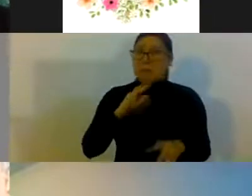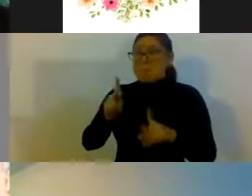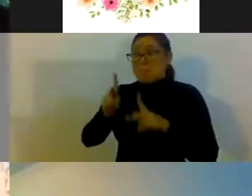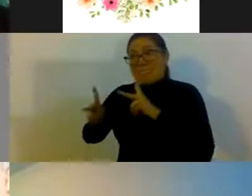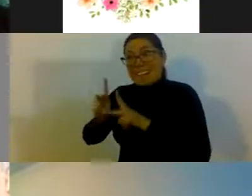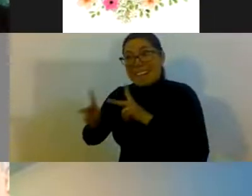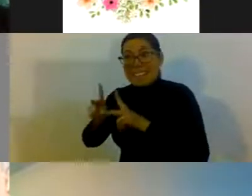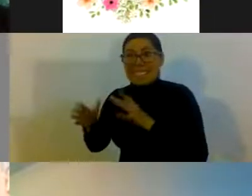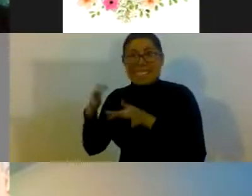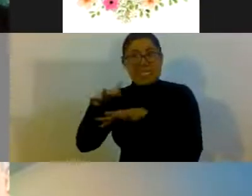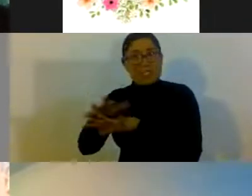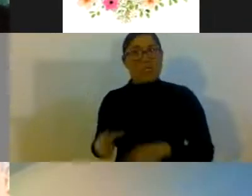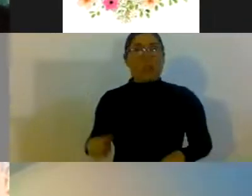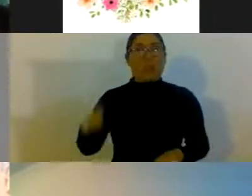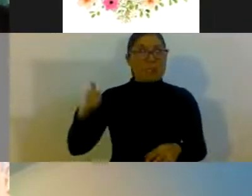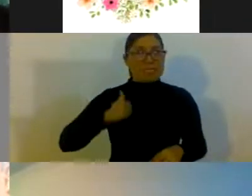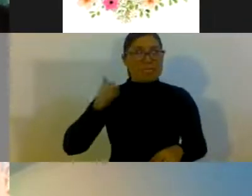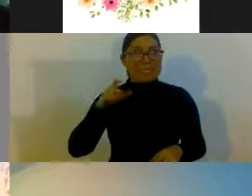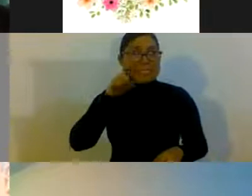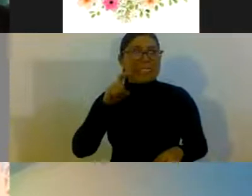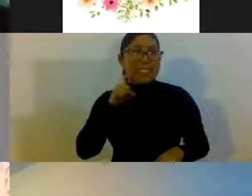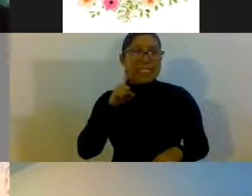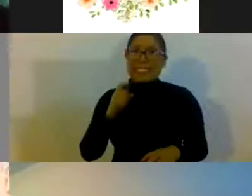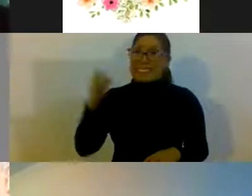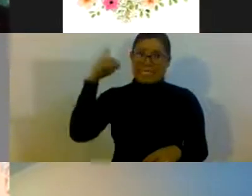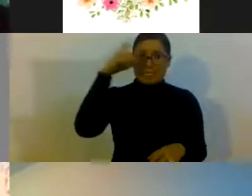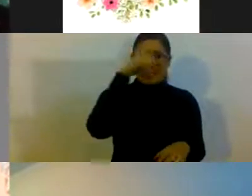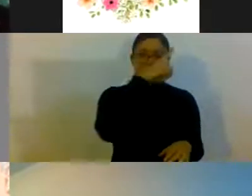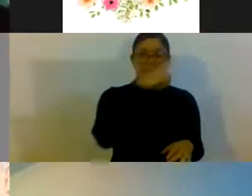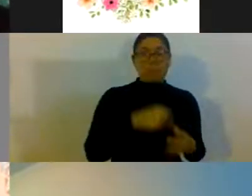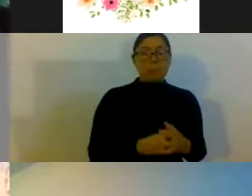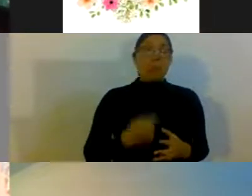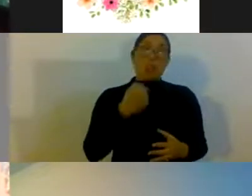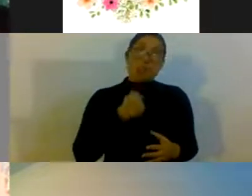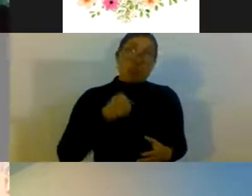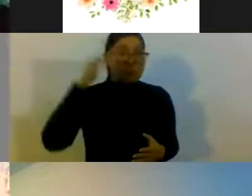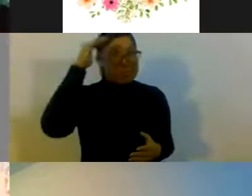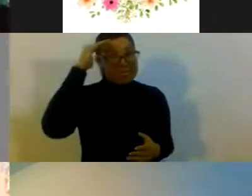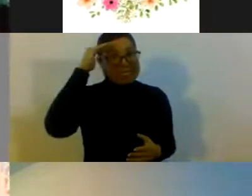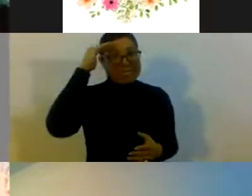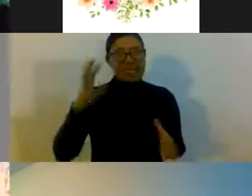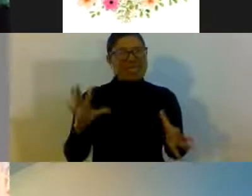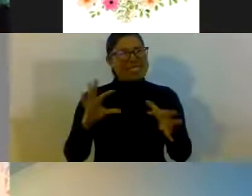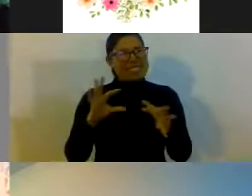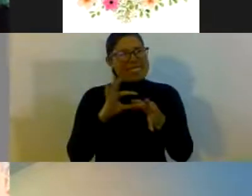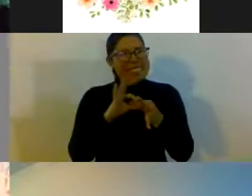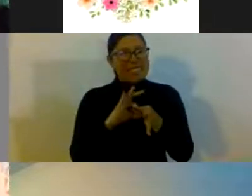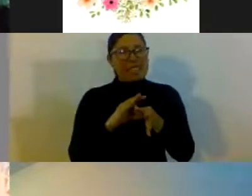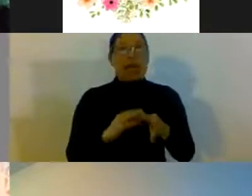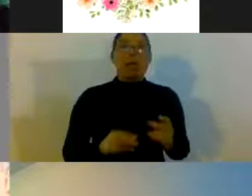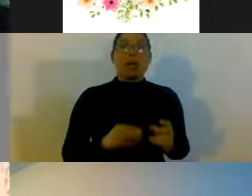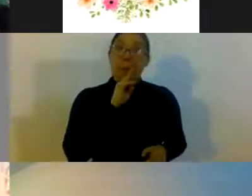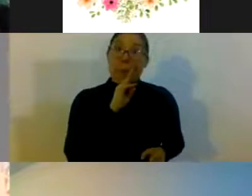Considero que el vínculo, la confianza que hay entre madre e hijo es muy importante para que Estela sienta esa confianza